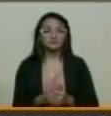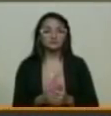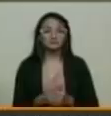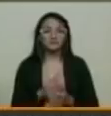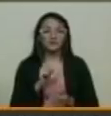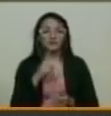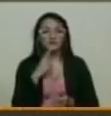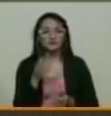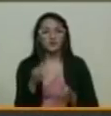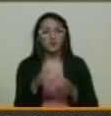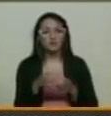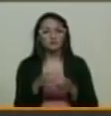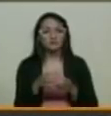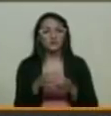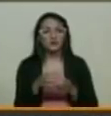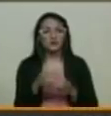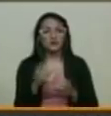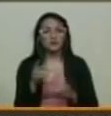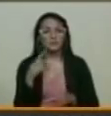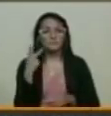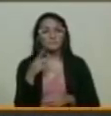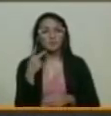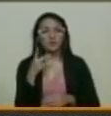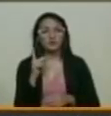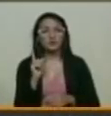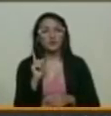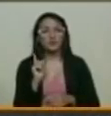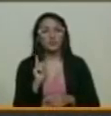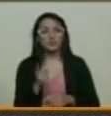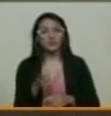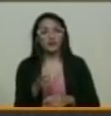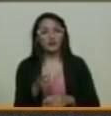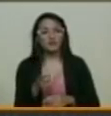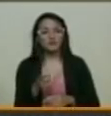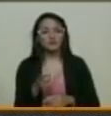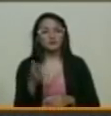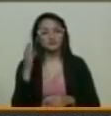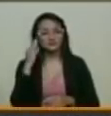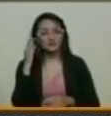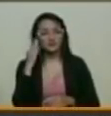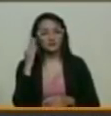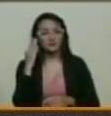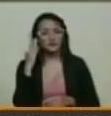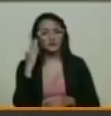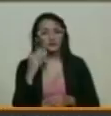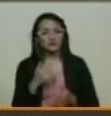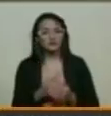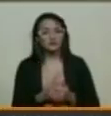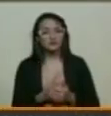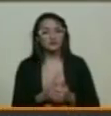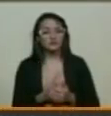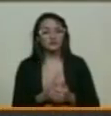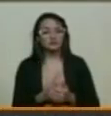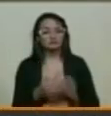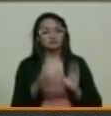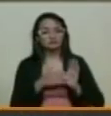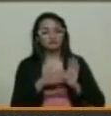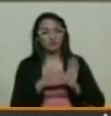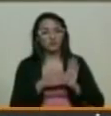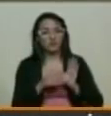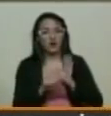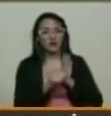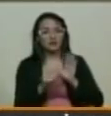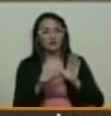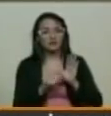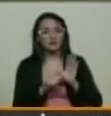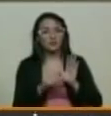decirle a las organizaciones con fines políticos que deben tomar en cuenta que está en vigencia el